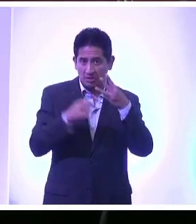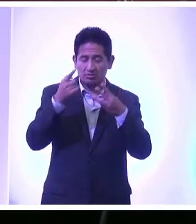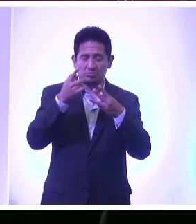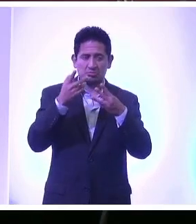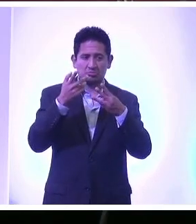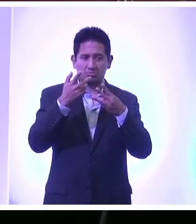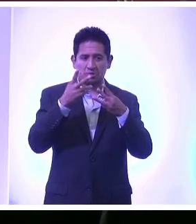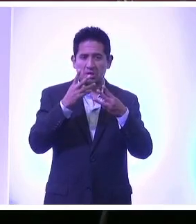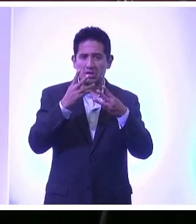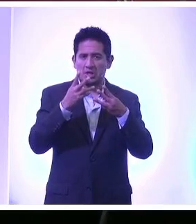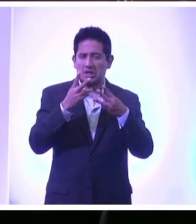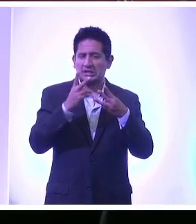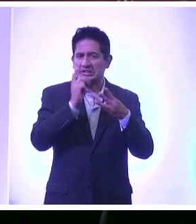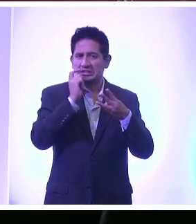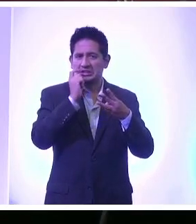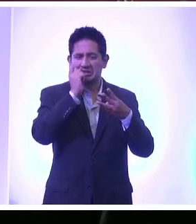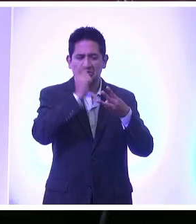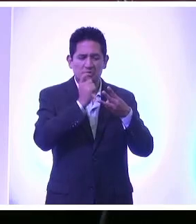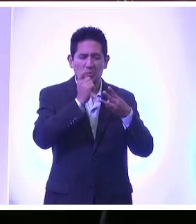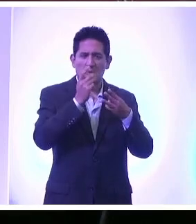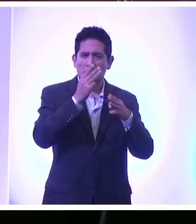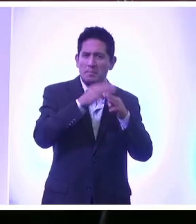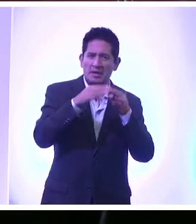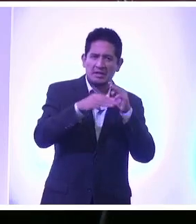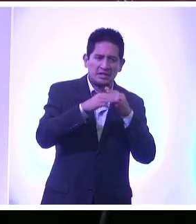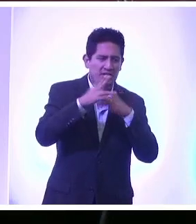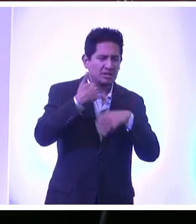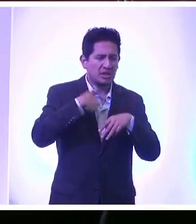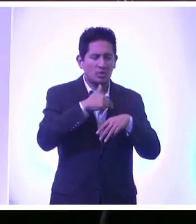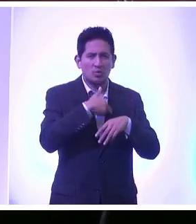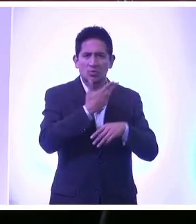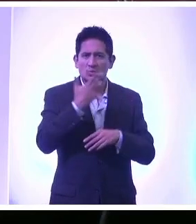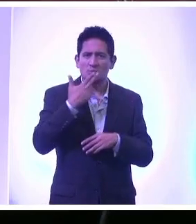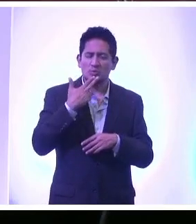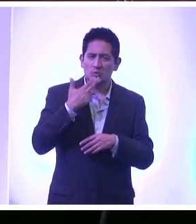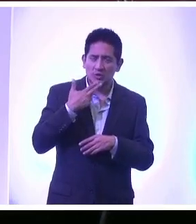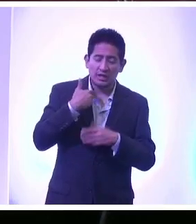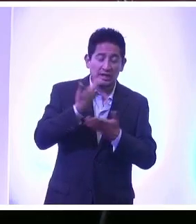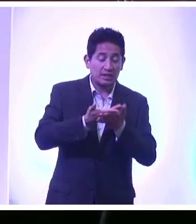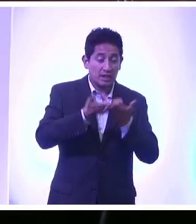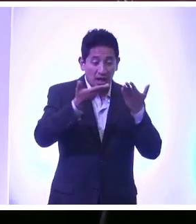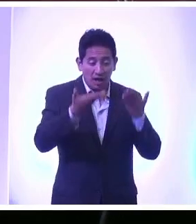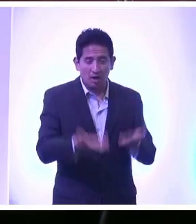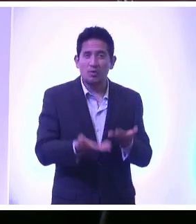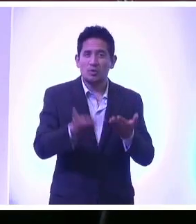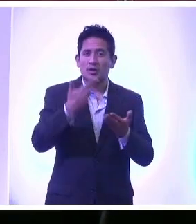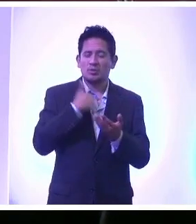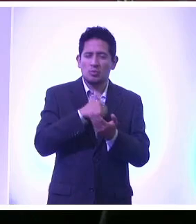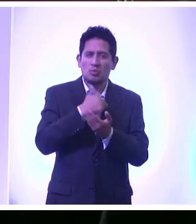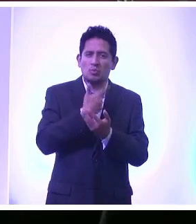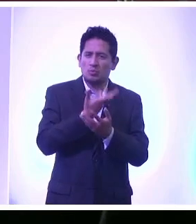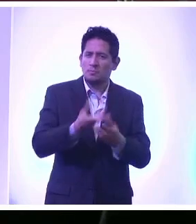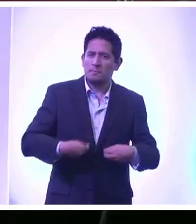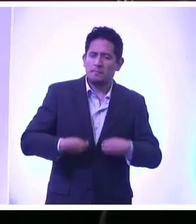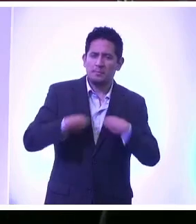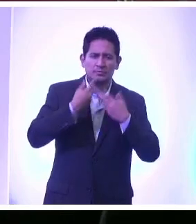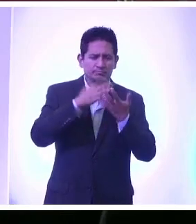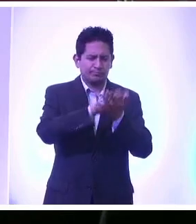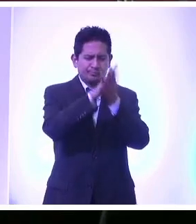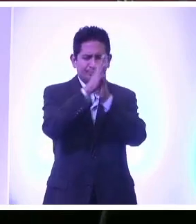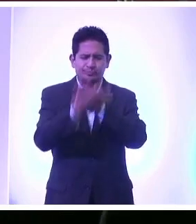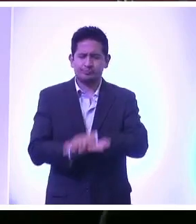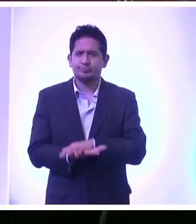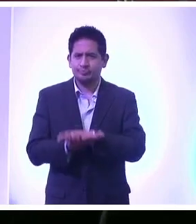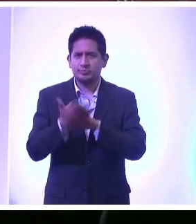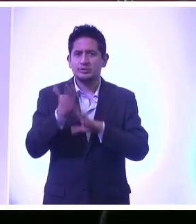transformando la forma en la que nosotros vemos y hacemos la la las cosas eh Y por supuesto